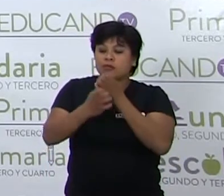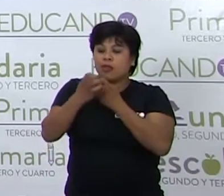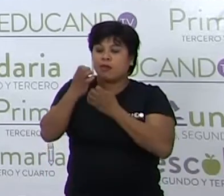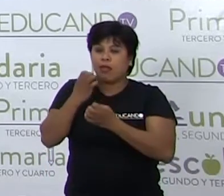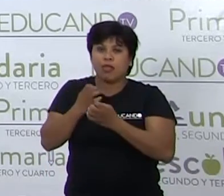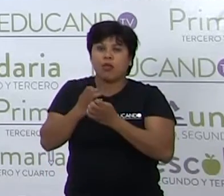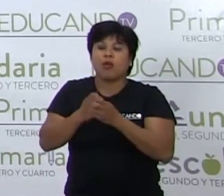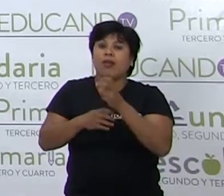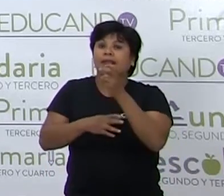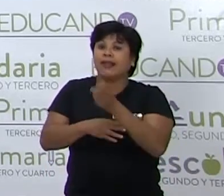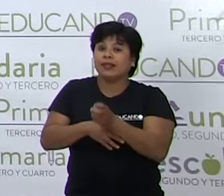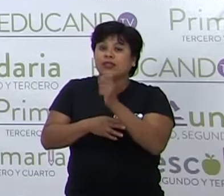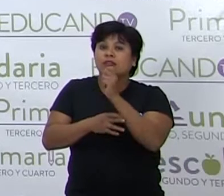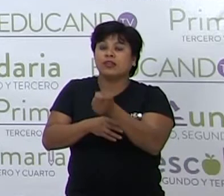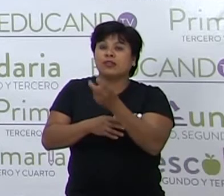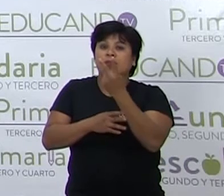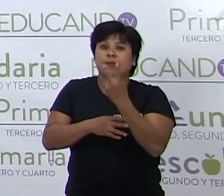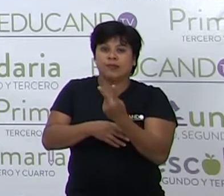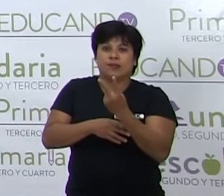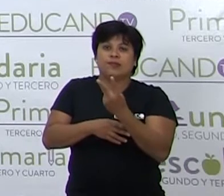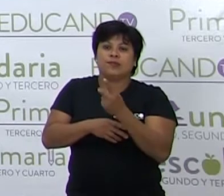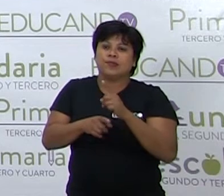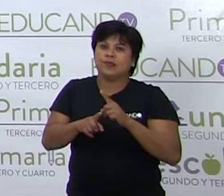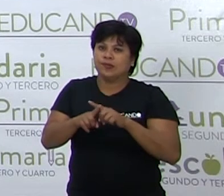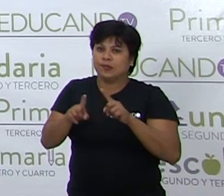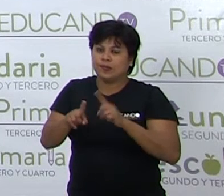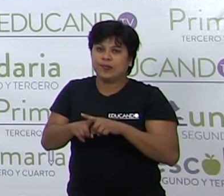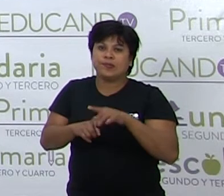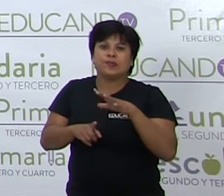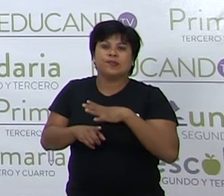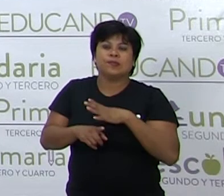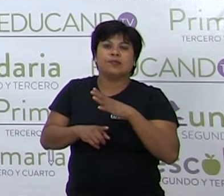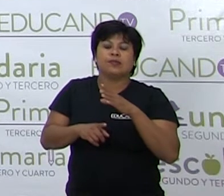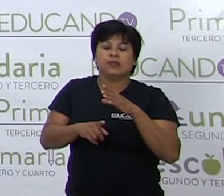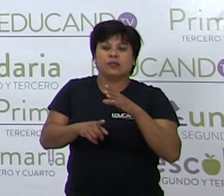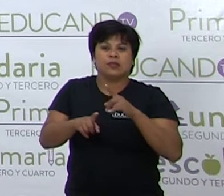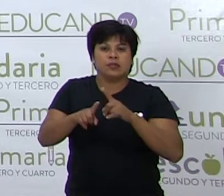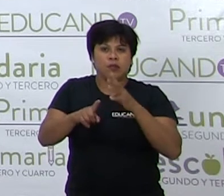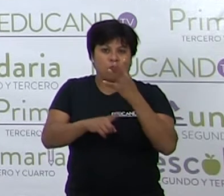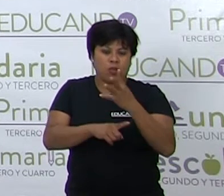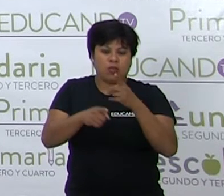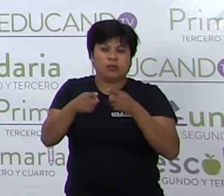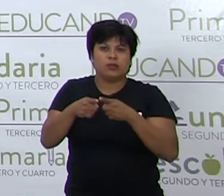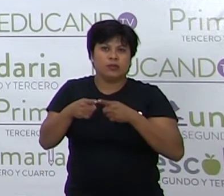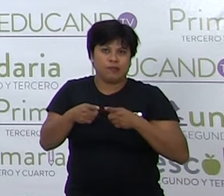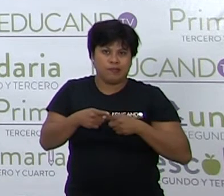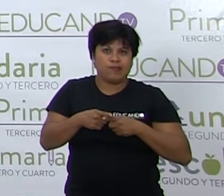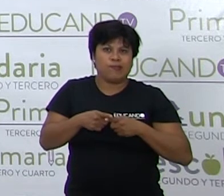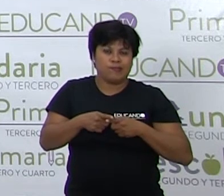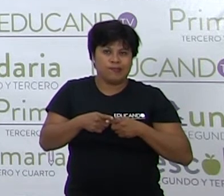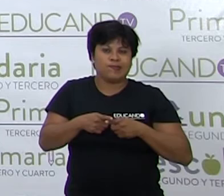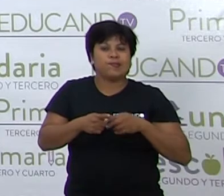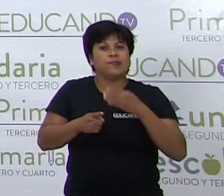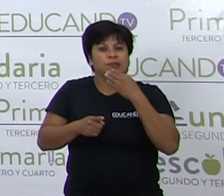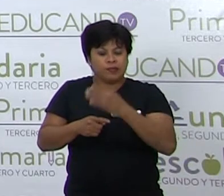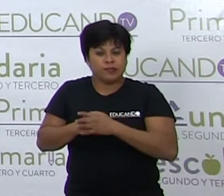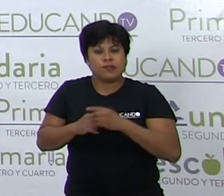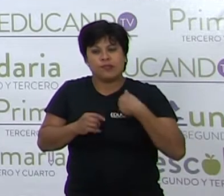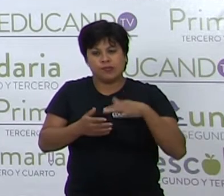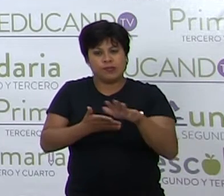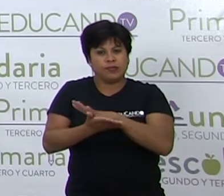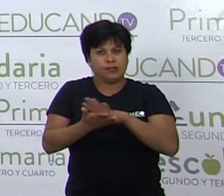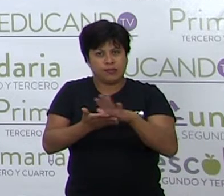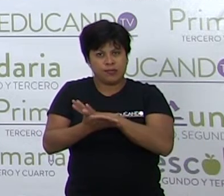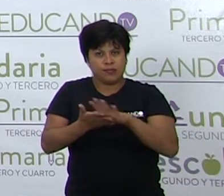estos dos estas dos figuras geométricas que son de cuatro lados bien voy a empezar voy a voy a borrar un